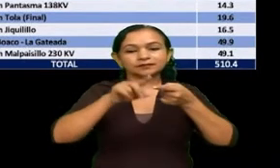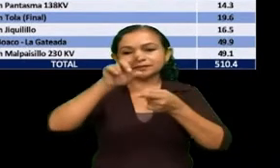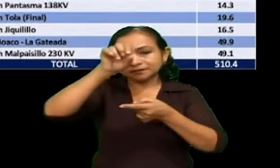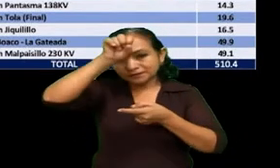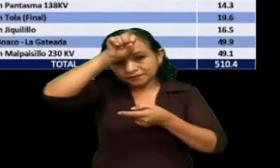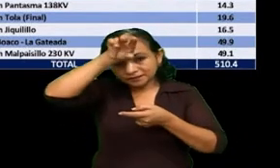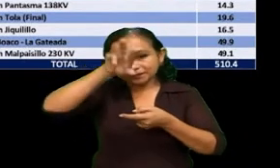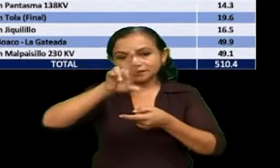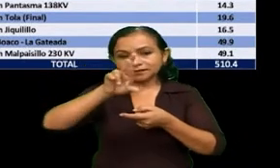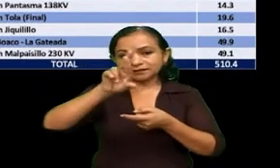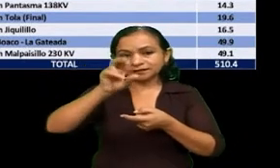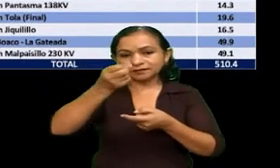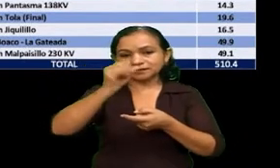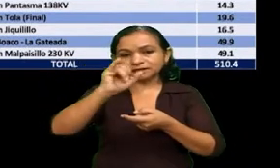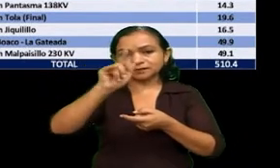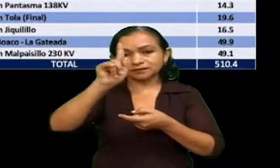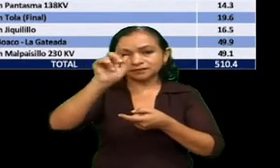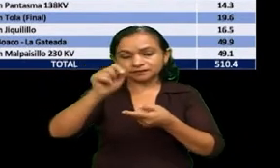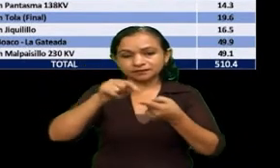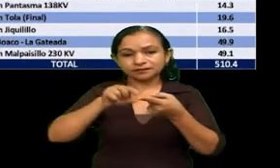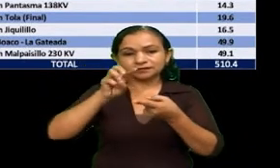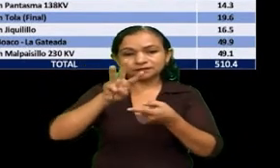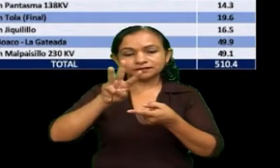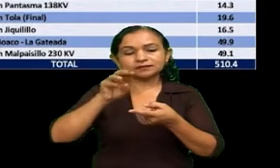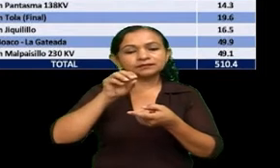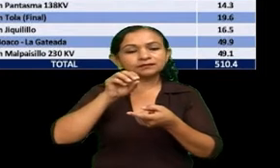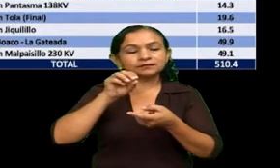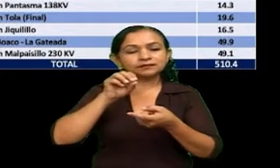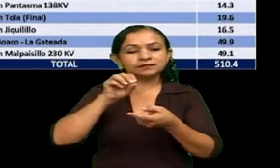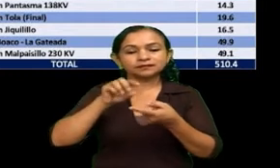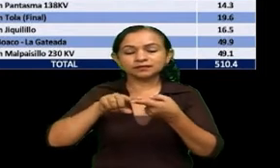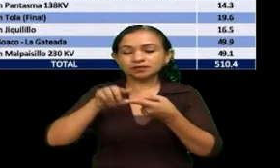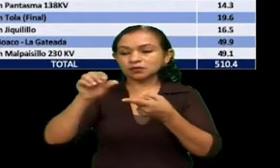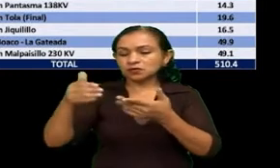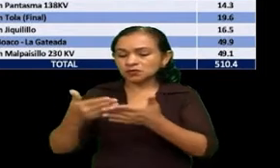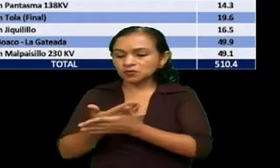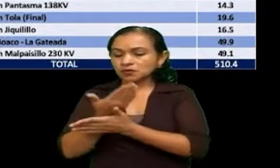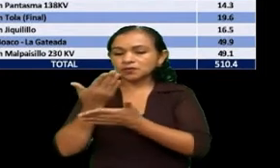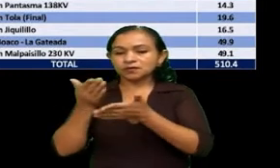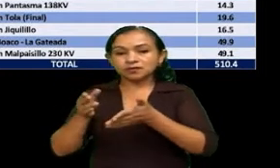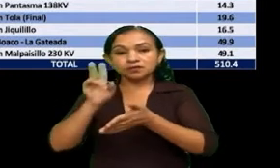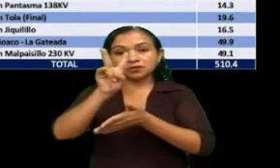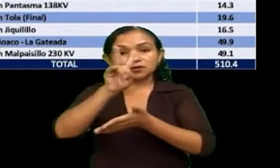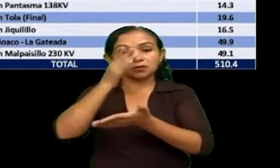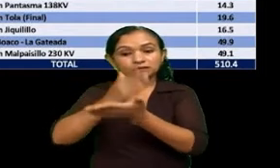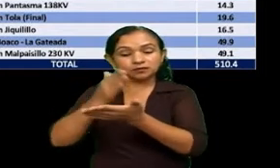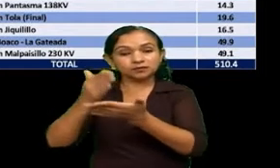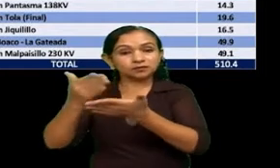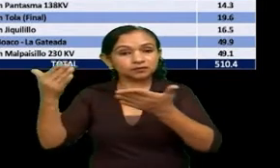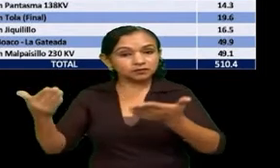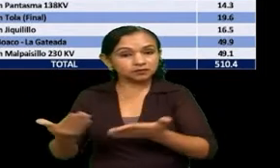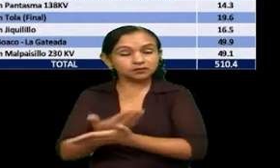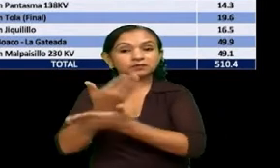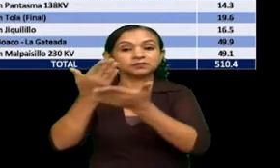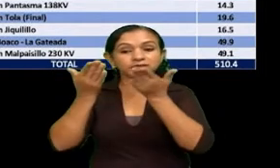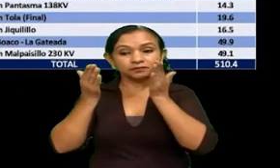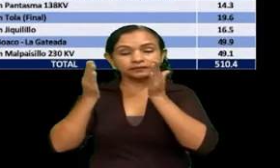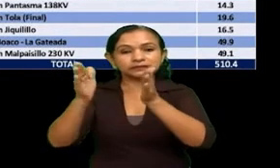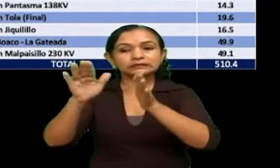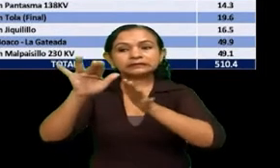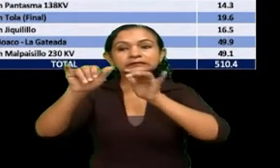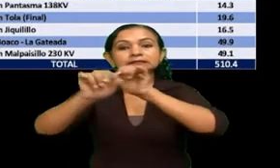Rosita y Bilwi vamos a poner dos subestaciones nuevas, que ya estamos finalizando ese proyecto, casi